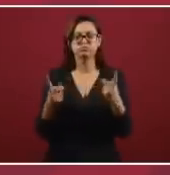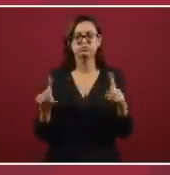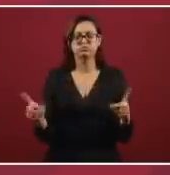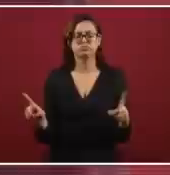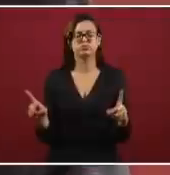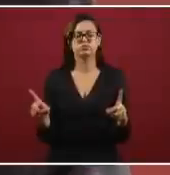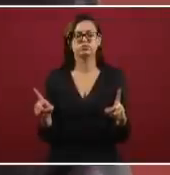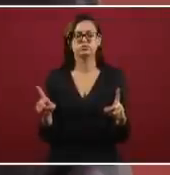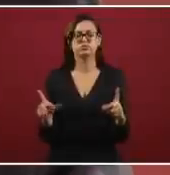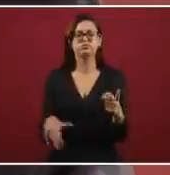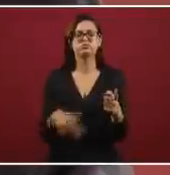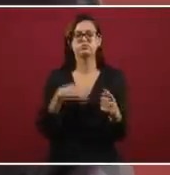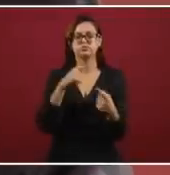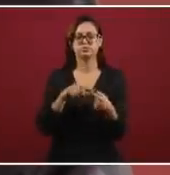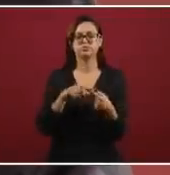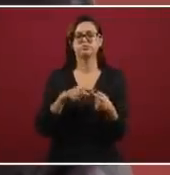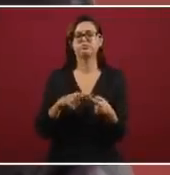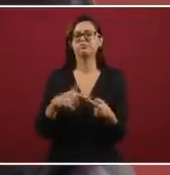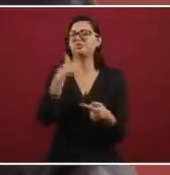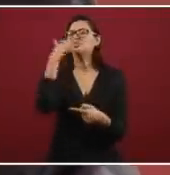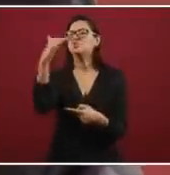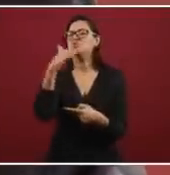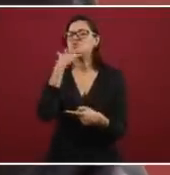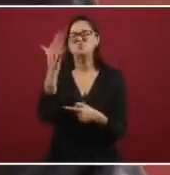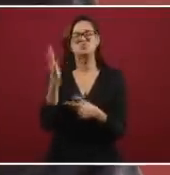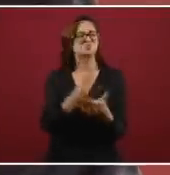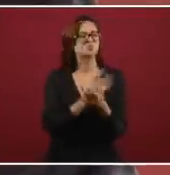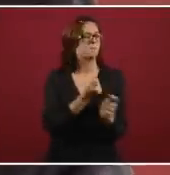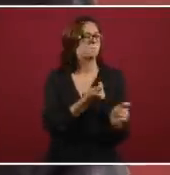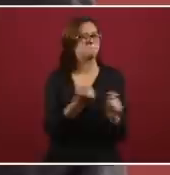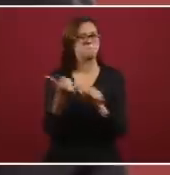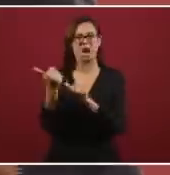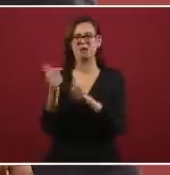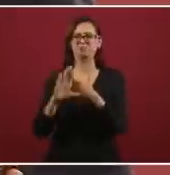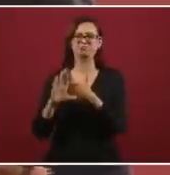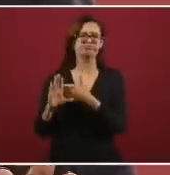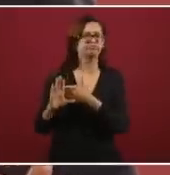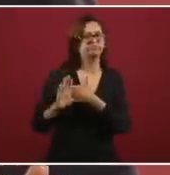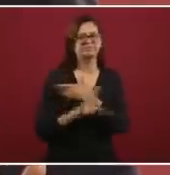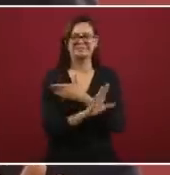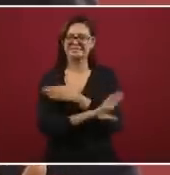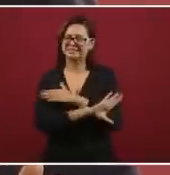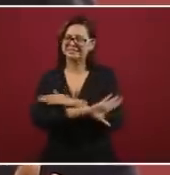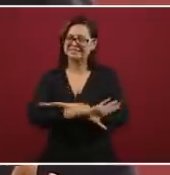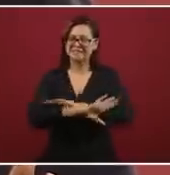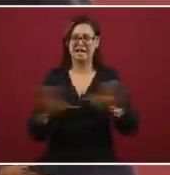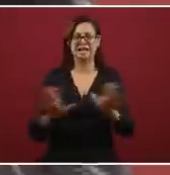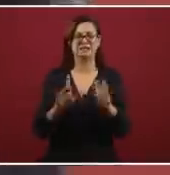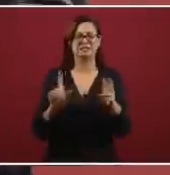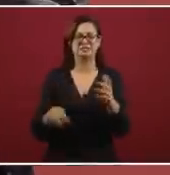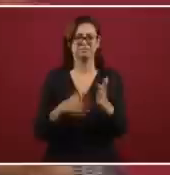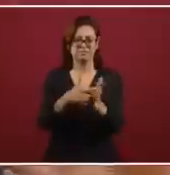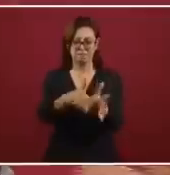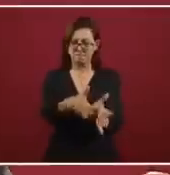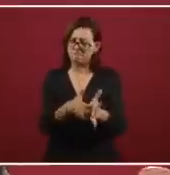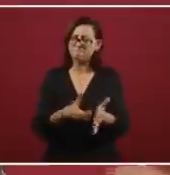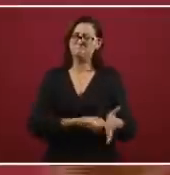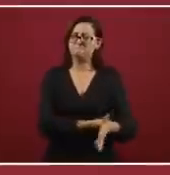no permitiendo la corrupción, desterrando la corrupción y con austeridad. Eso es lo